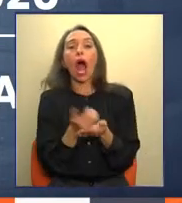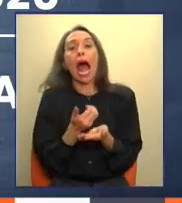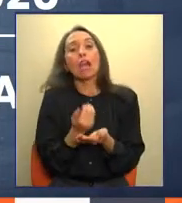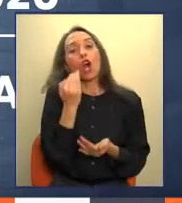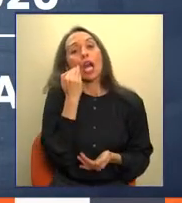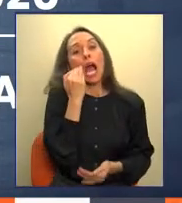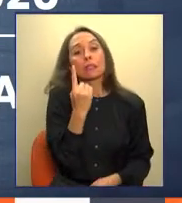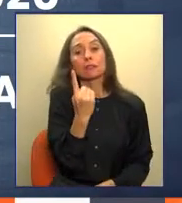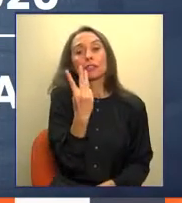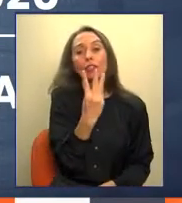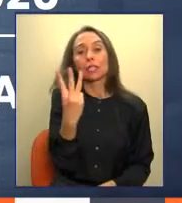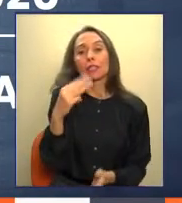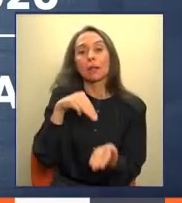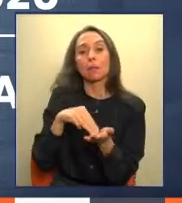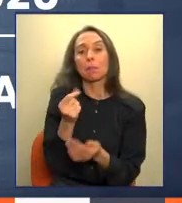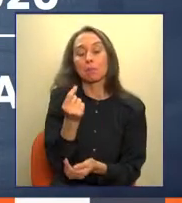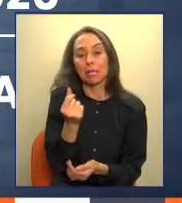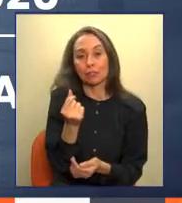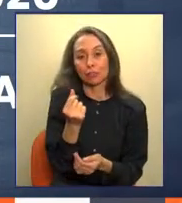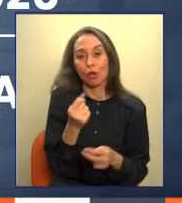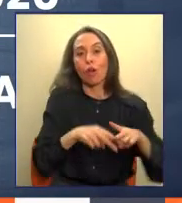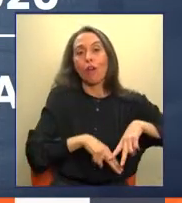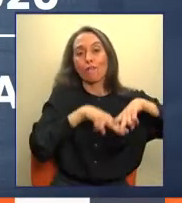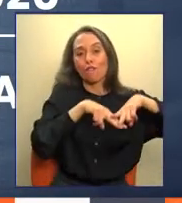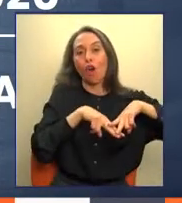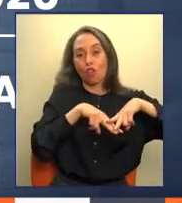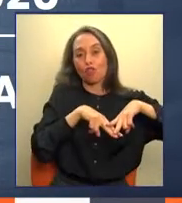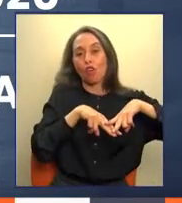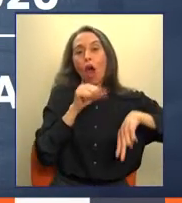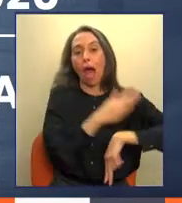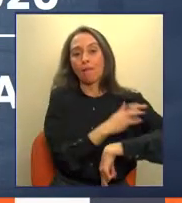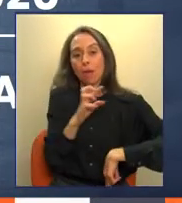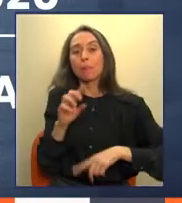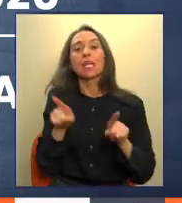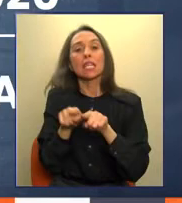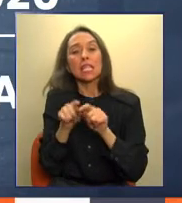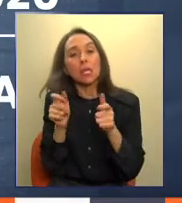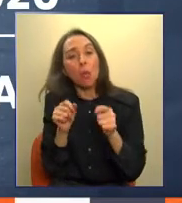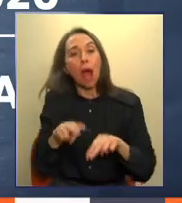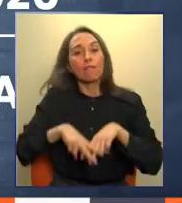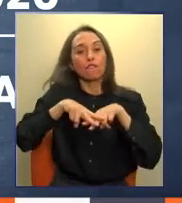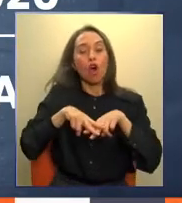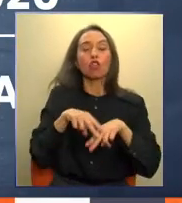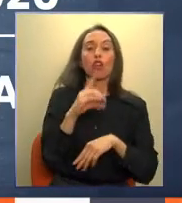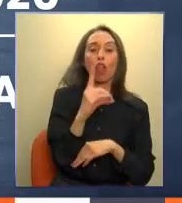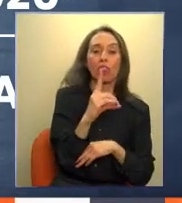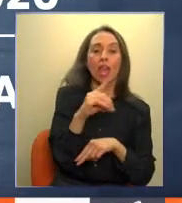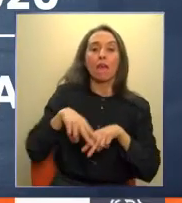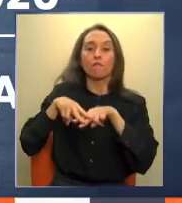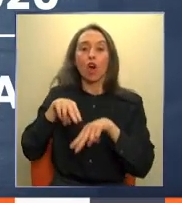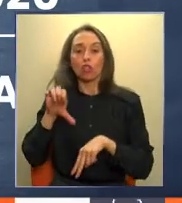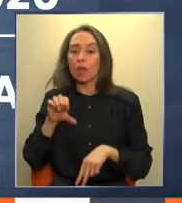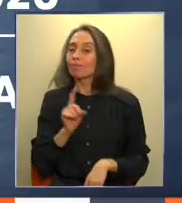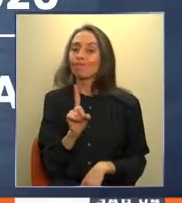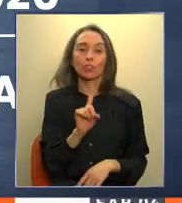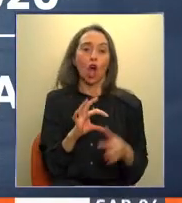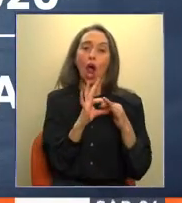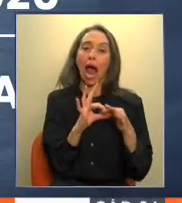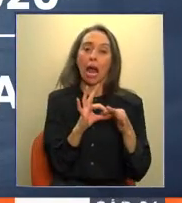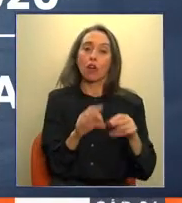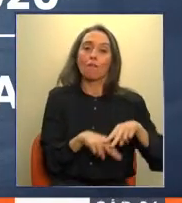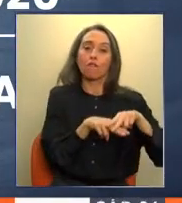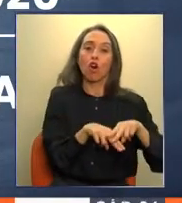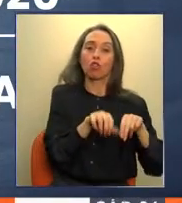133 mil pesos en su cuenta algo similar ocurre con el de ie no así con los fondos a y el b que todavía